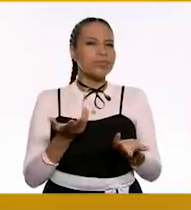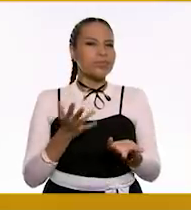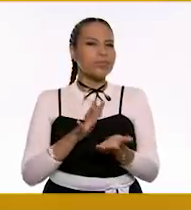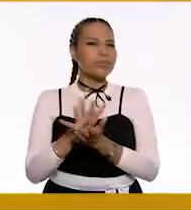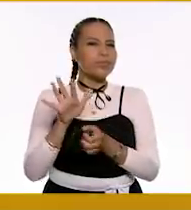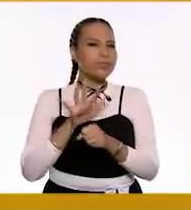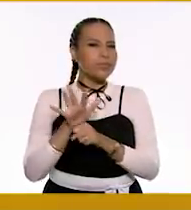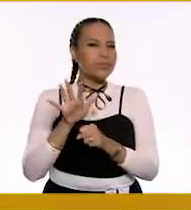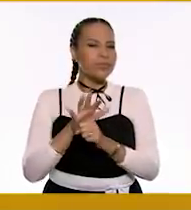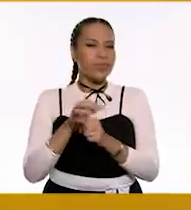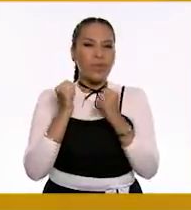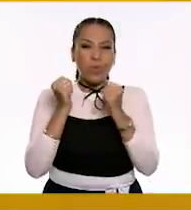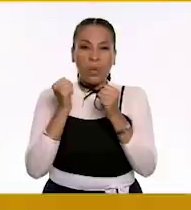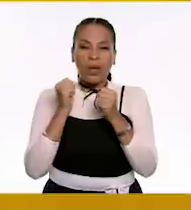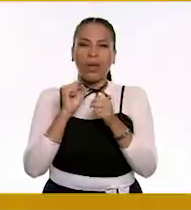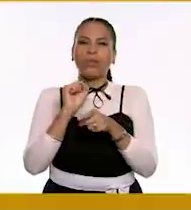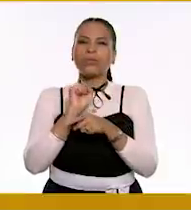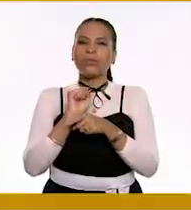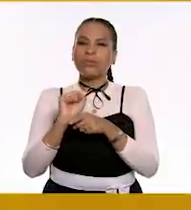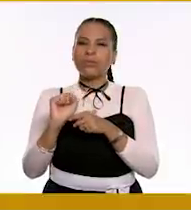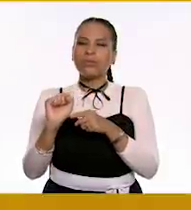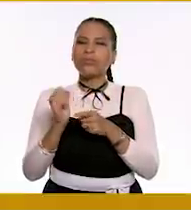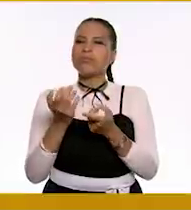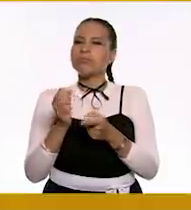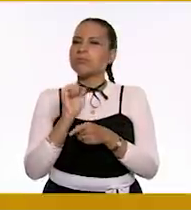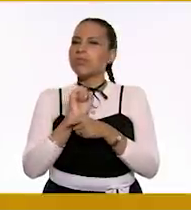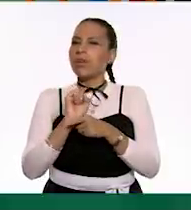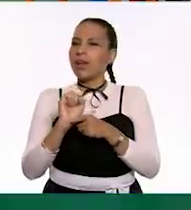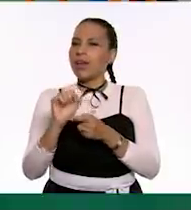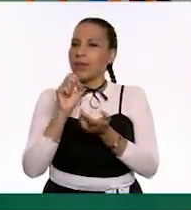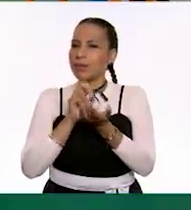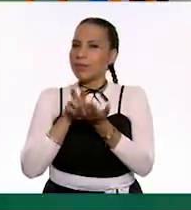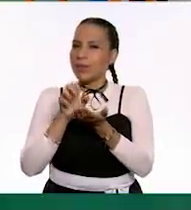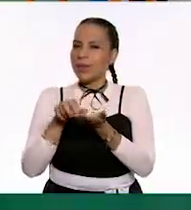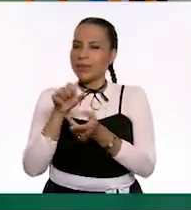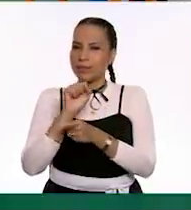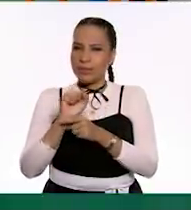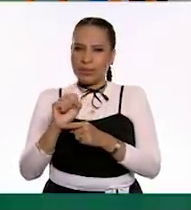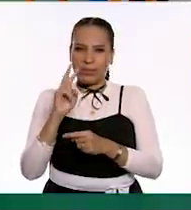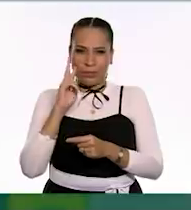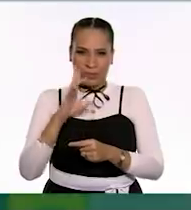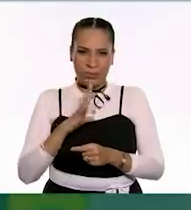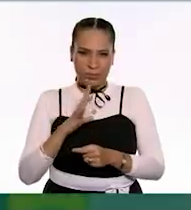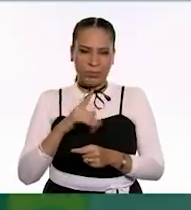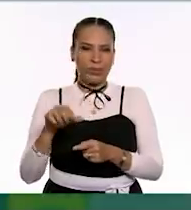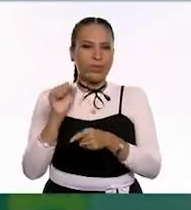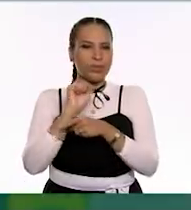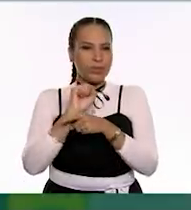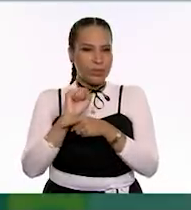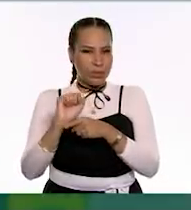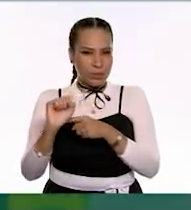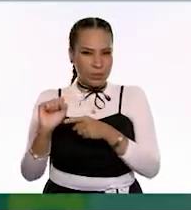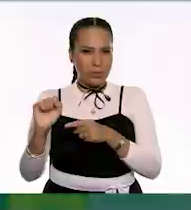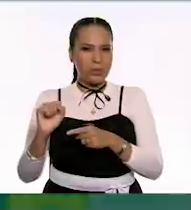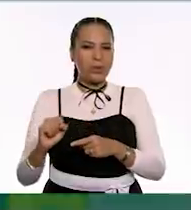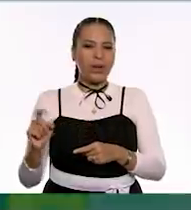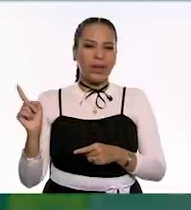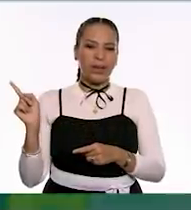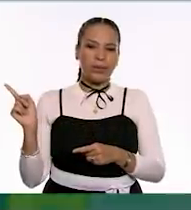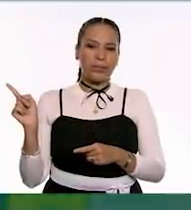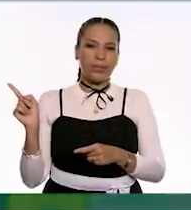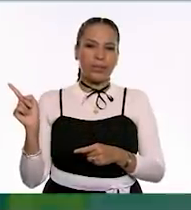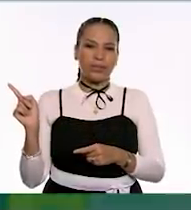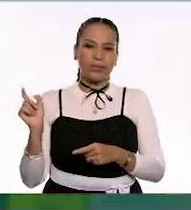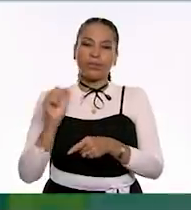Este. ¿Qué será, suave o fuerte? Yo creo que es suave. Suave, me voy a poner aquí. En suave, este es suave y este es